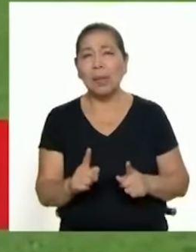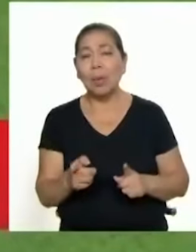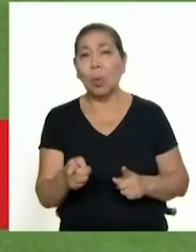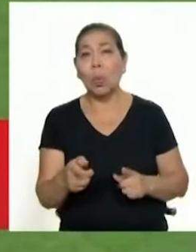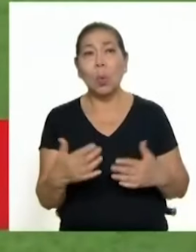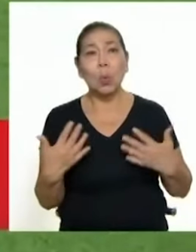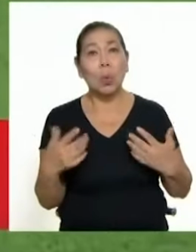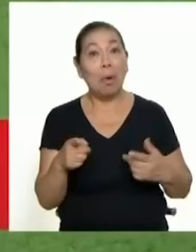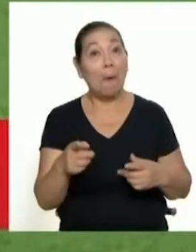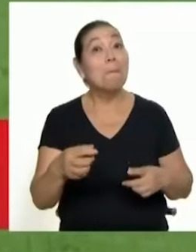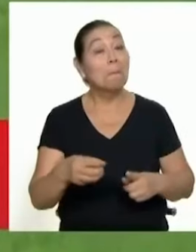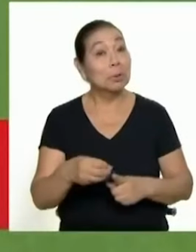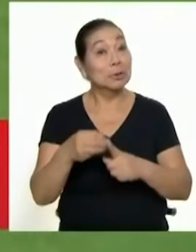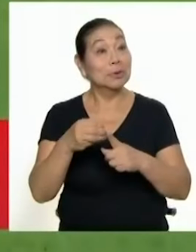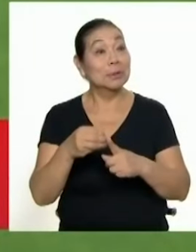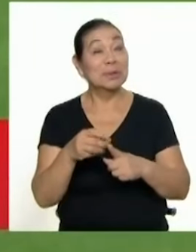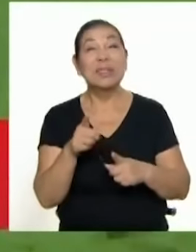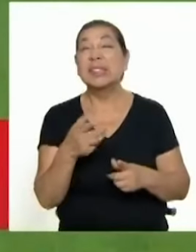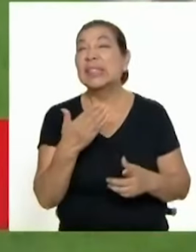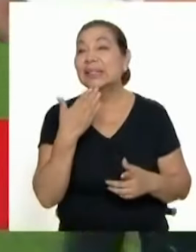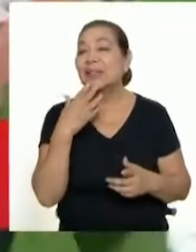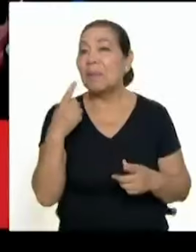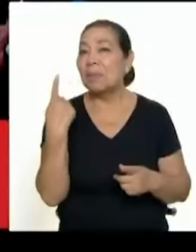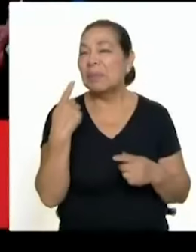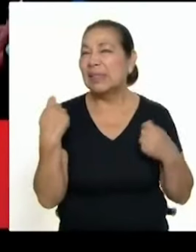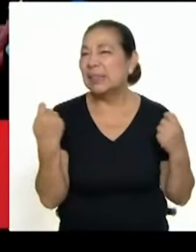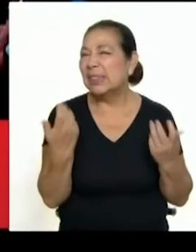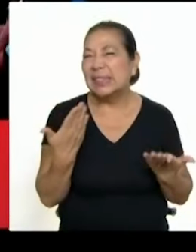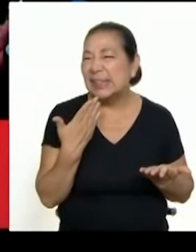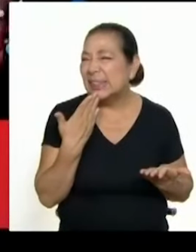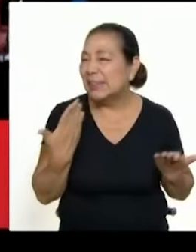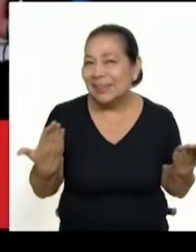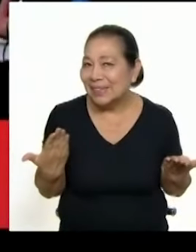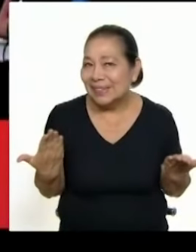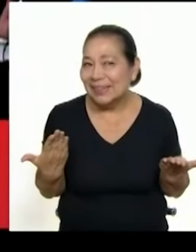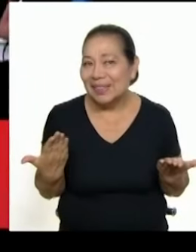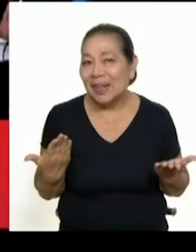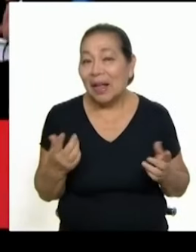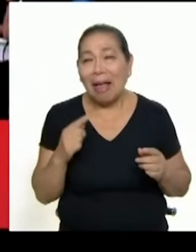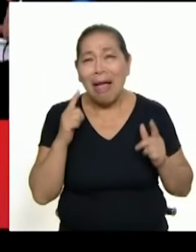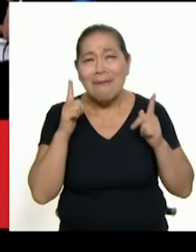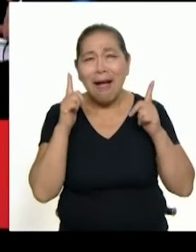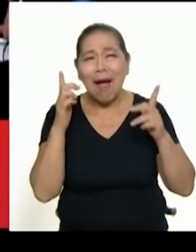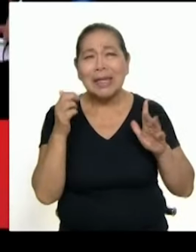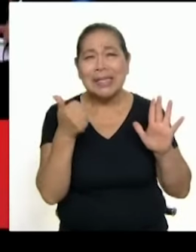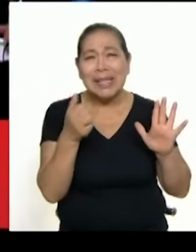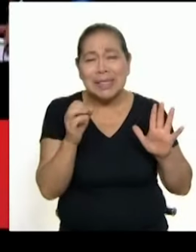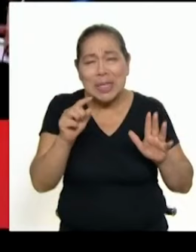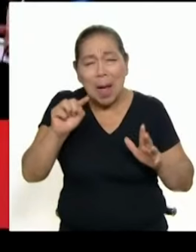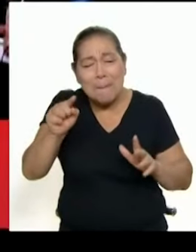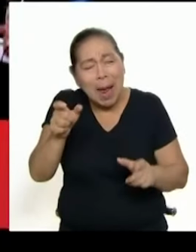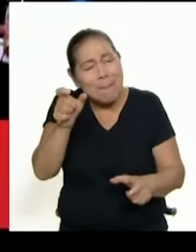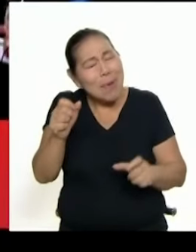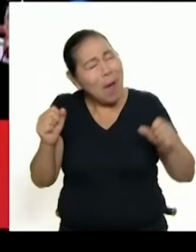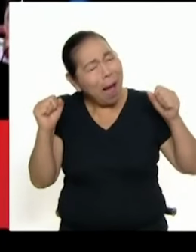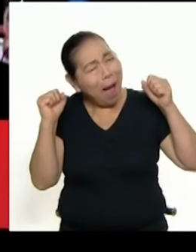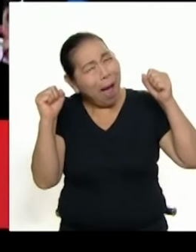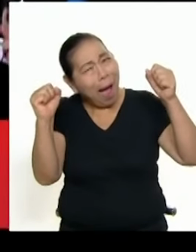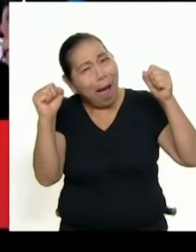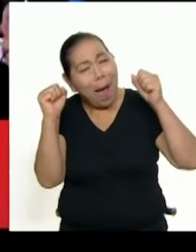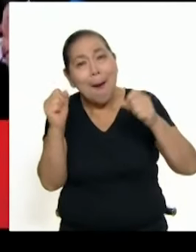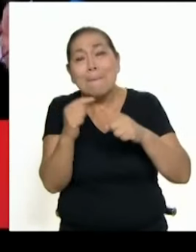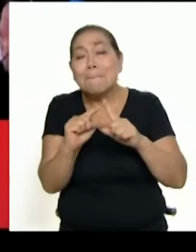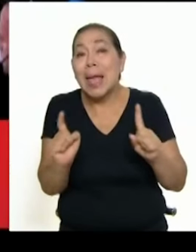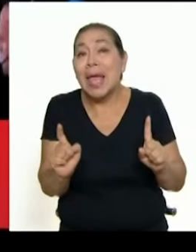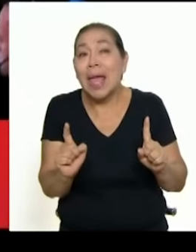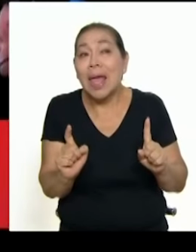gran protagonista de la noche. Acá la primera celebración que detonaba el grito de las 60.000 almas presentes en el Monumental. Sin embargo,